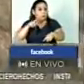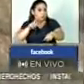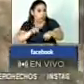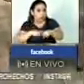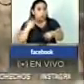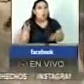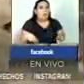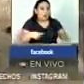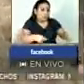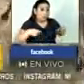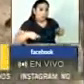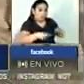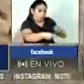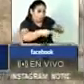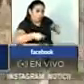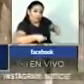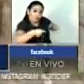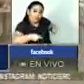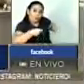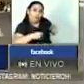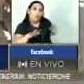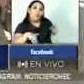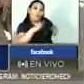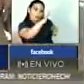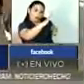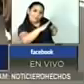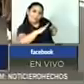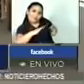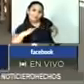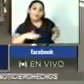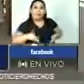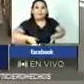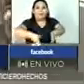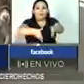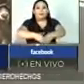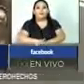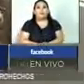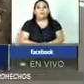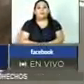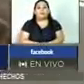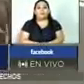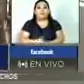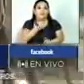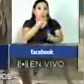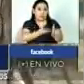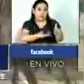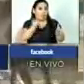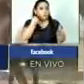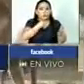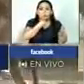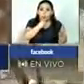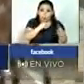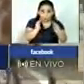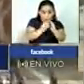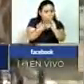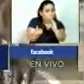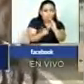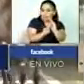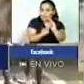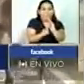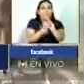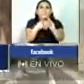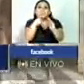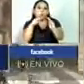hacia atrás, por la inclinación de la carretera. Don Israel no vive solo. Lo